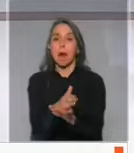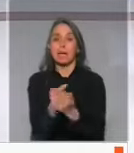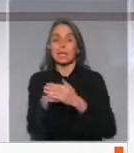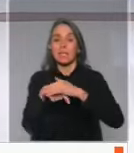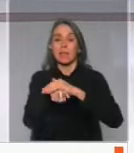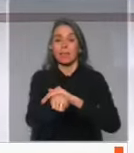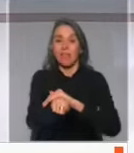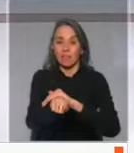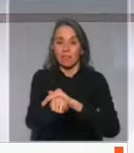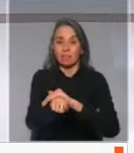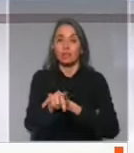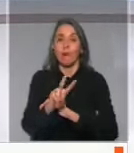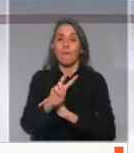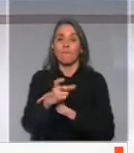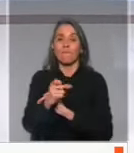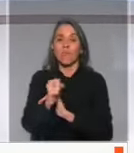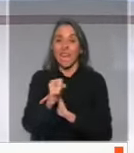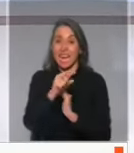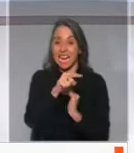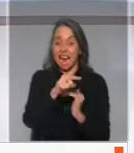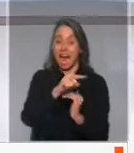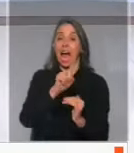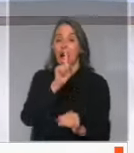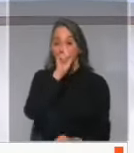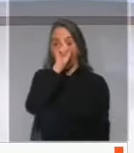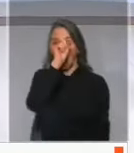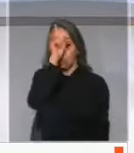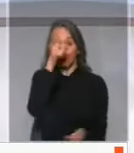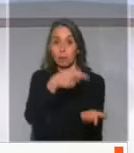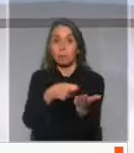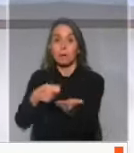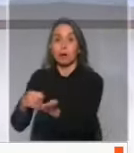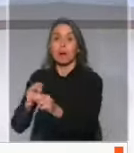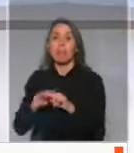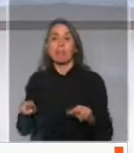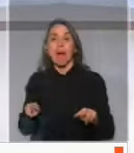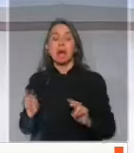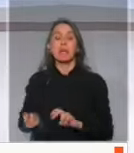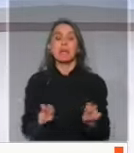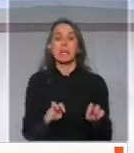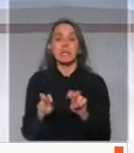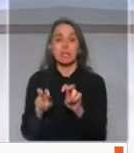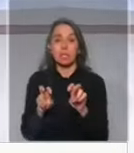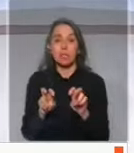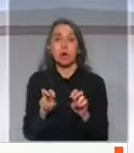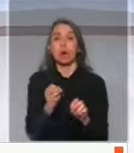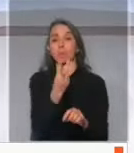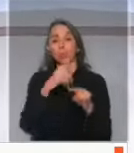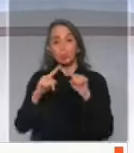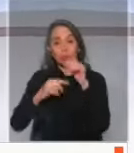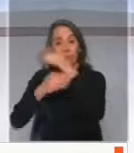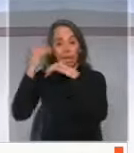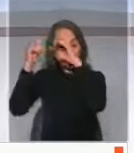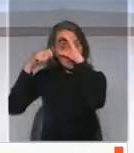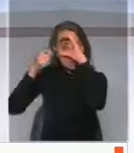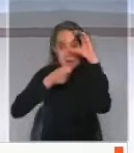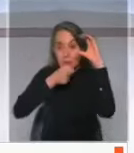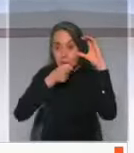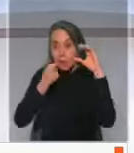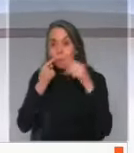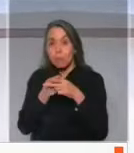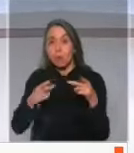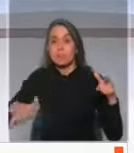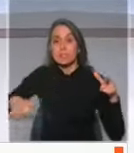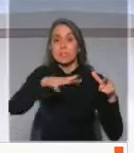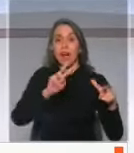intervención, donde en la Vega Central, donde estábamos tan acostumbrados a comprar tranquilamente, ya hemos dado cuenta en muchísimos reportajes qué es lo que está sucediendo en esa